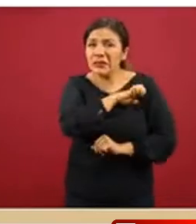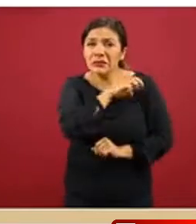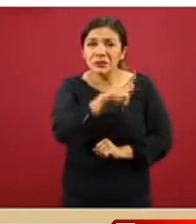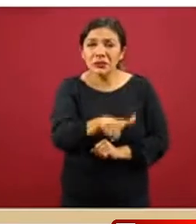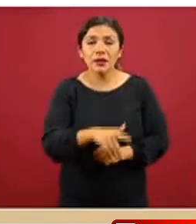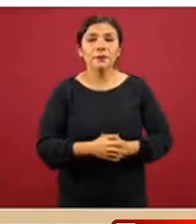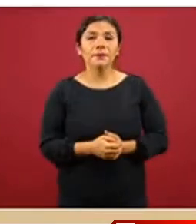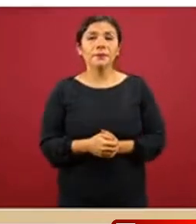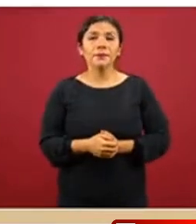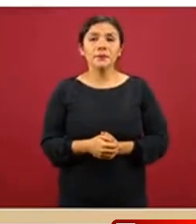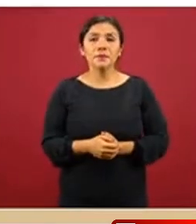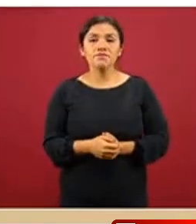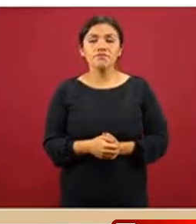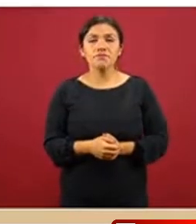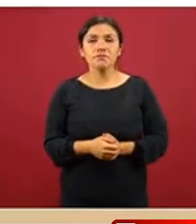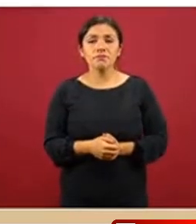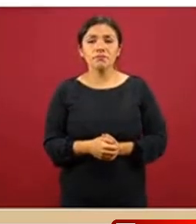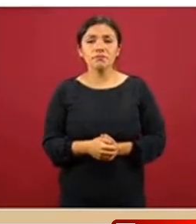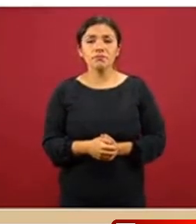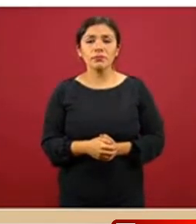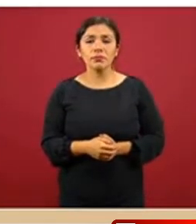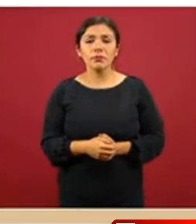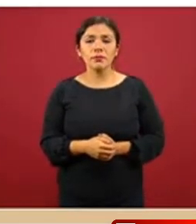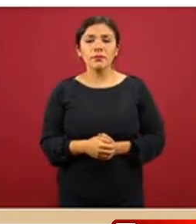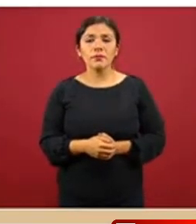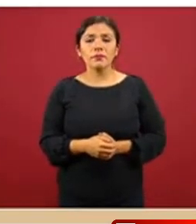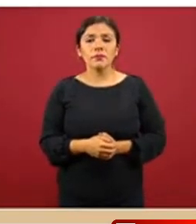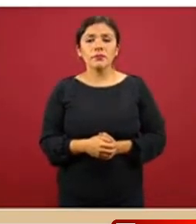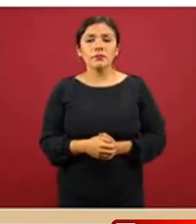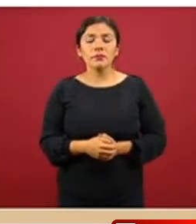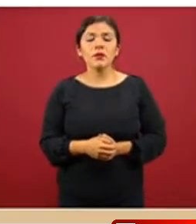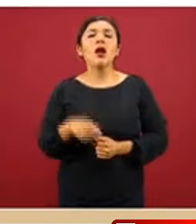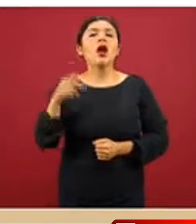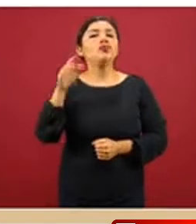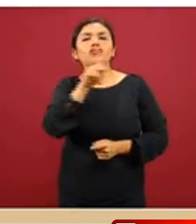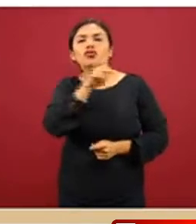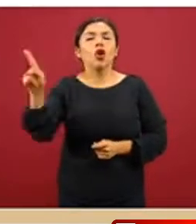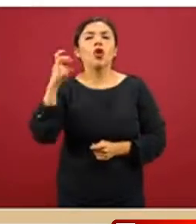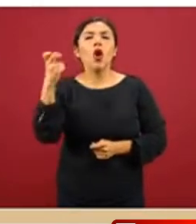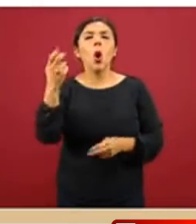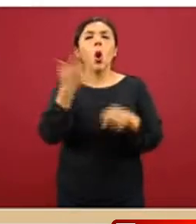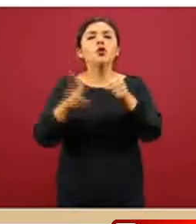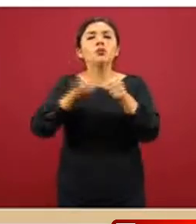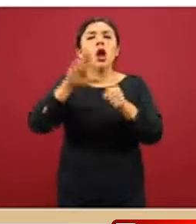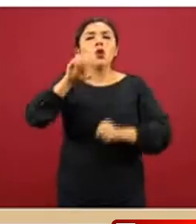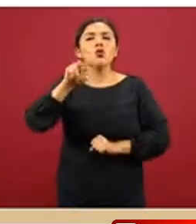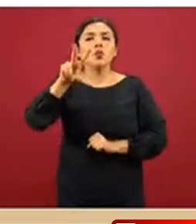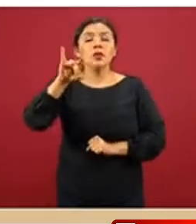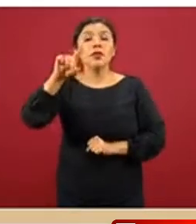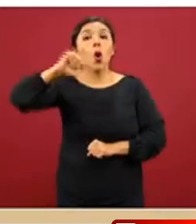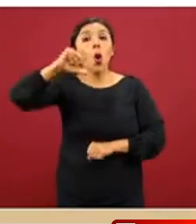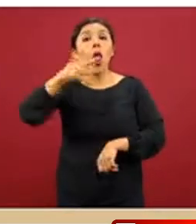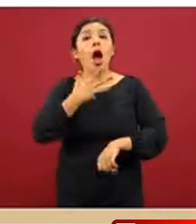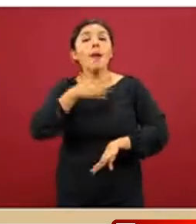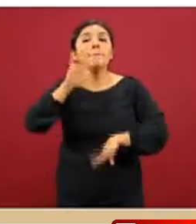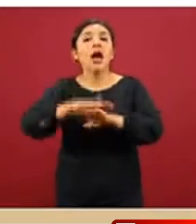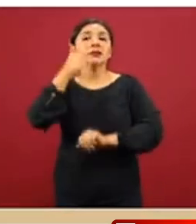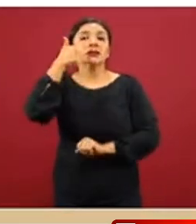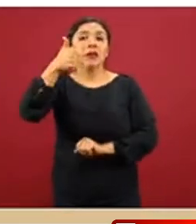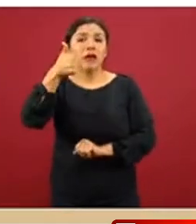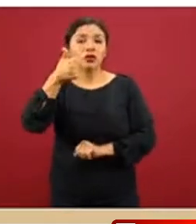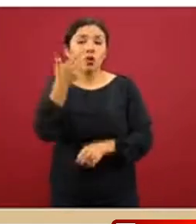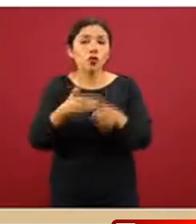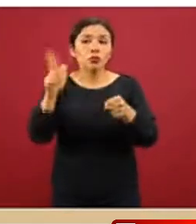especializada. Veamos la siguiente diapositiva, son las unidades COVID. El día de hoy tenemos 6 unidades más, llegamos a un total